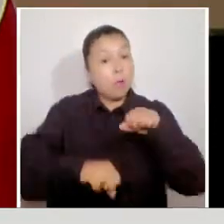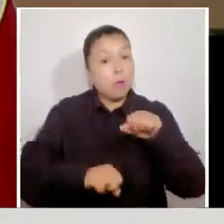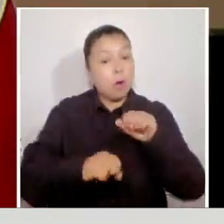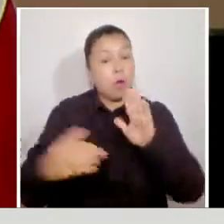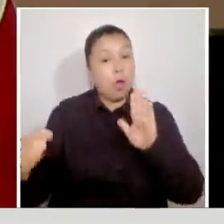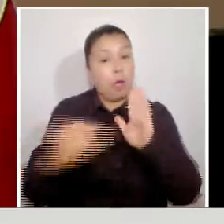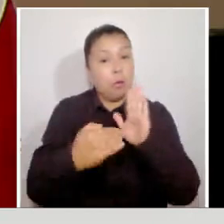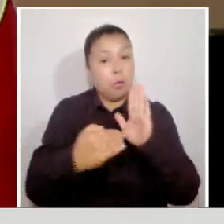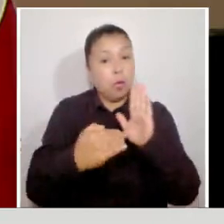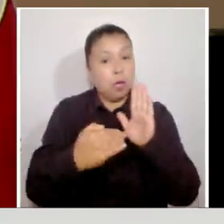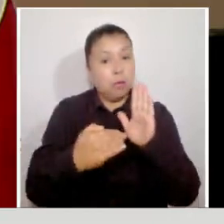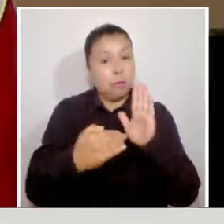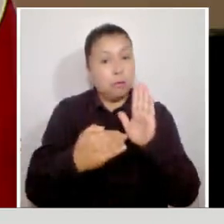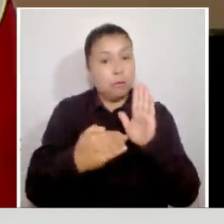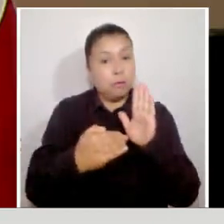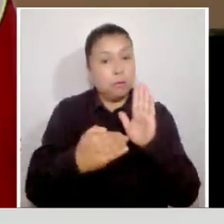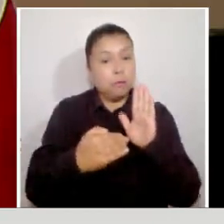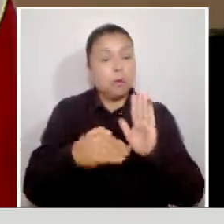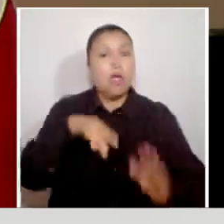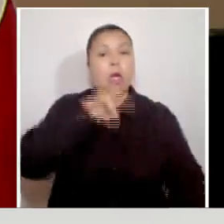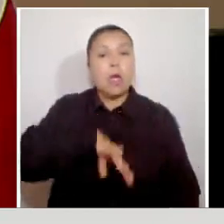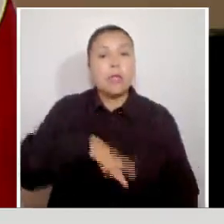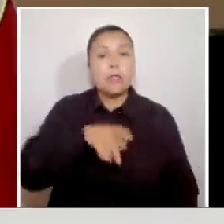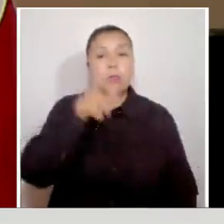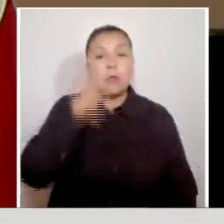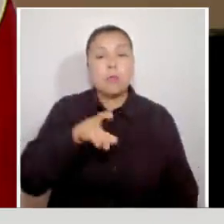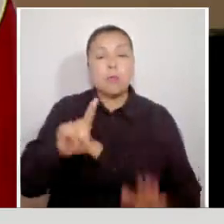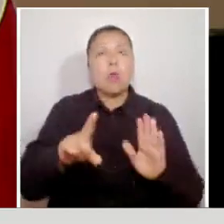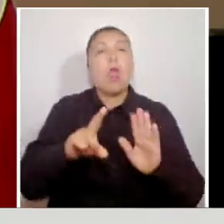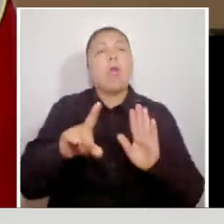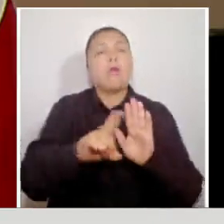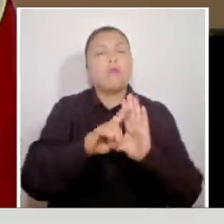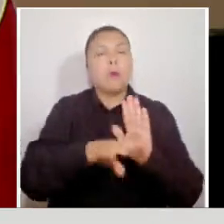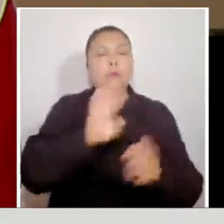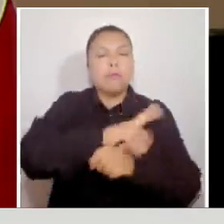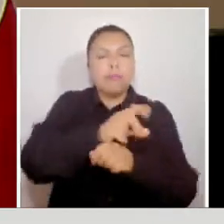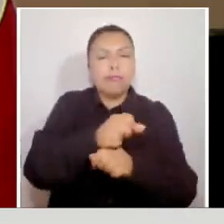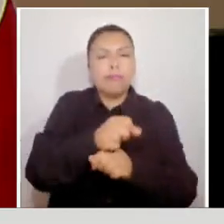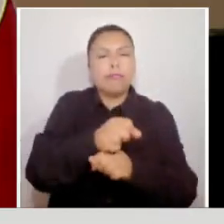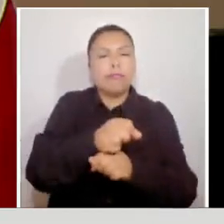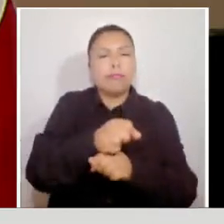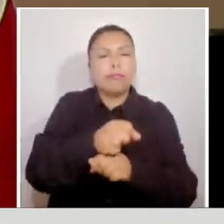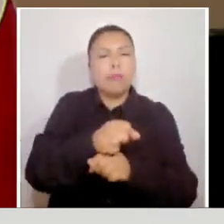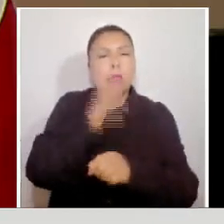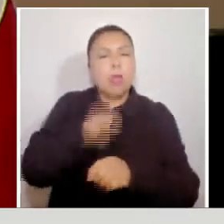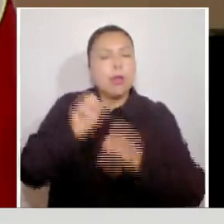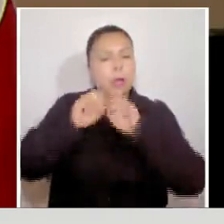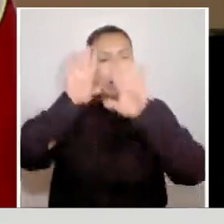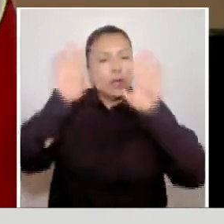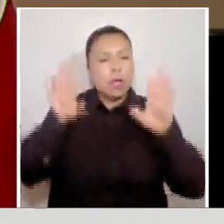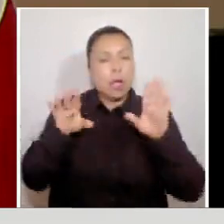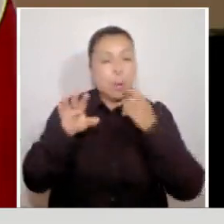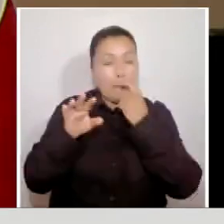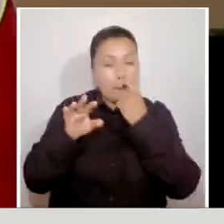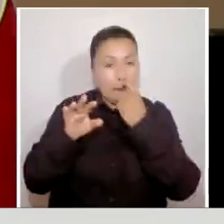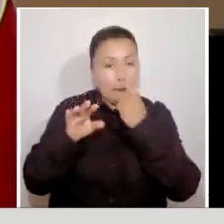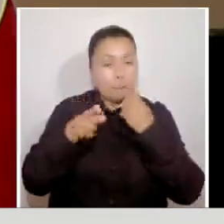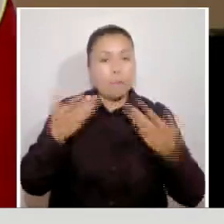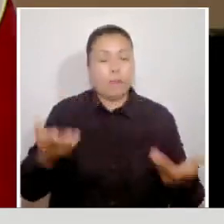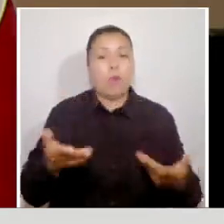respaldarlo en Chile el delincuente tiene que tener claro que su accionar tiene